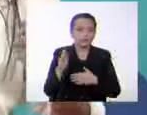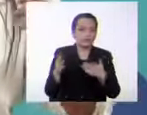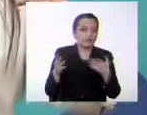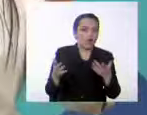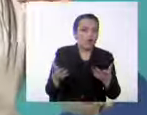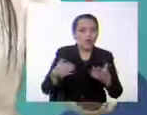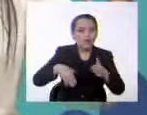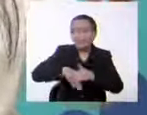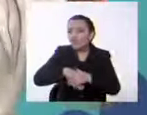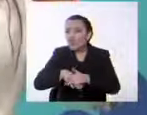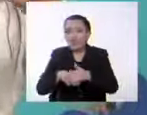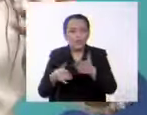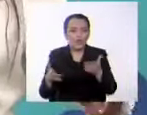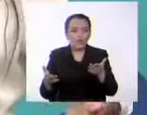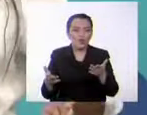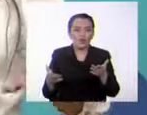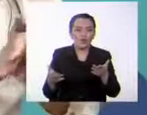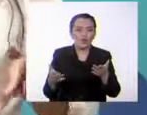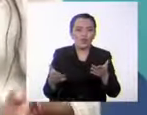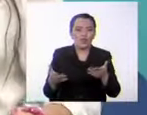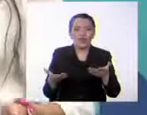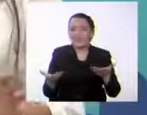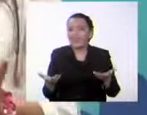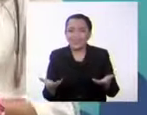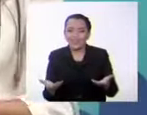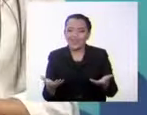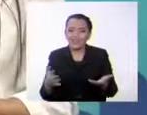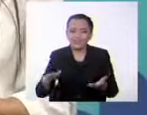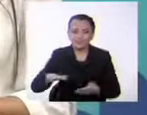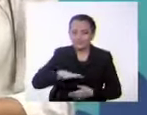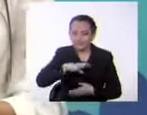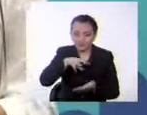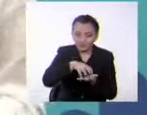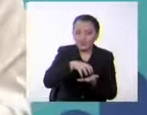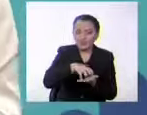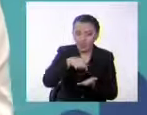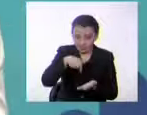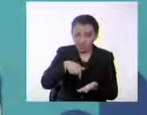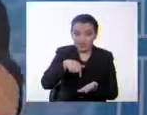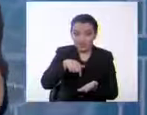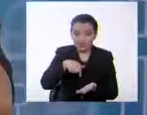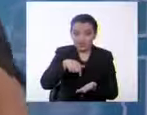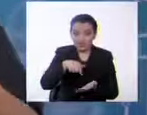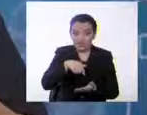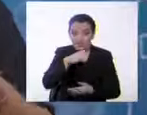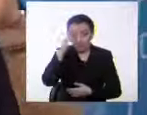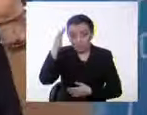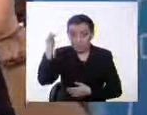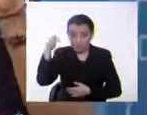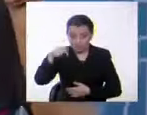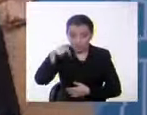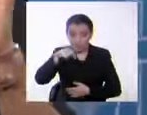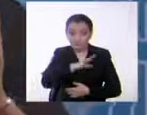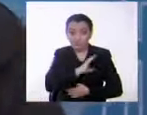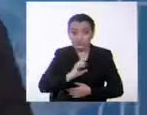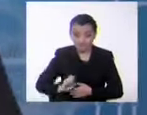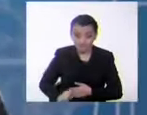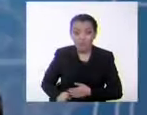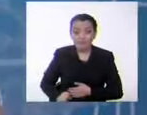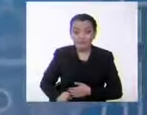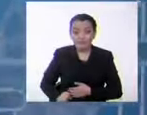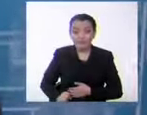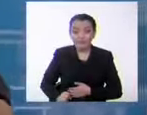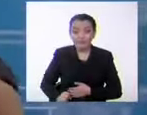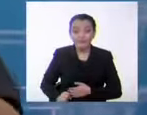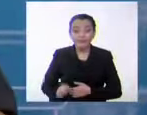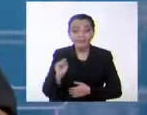fútbol, que es lo que sucede en el caso de nuestro territorio nacional. Muy bien, entonces nuestros amiguitos y amiguitas van a tener en cuenta